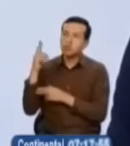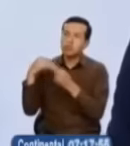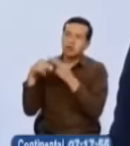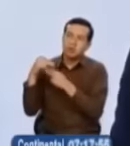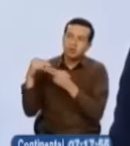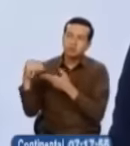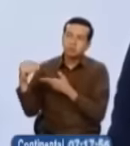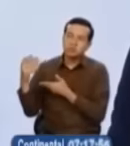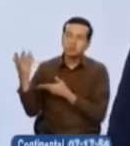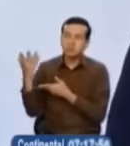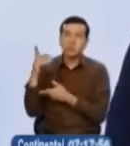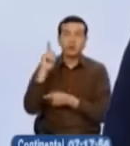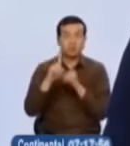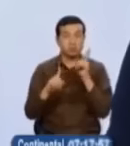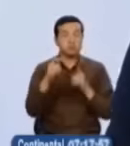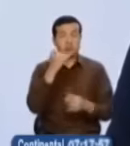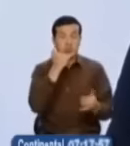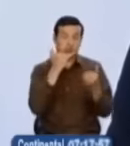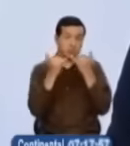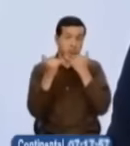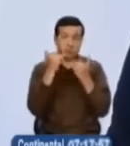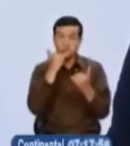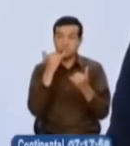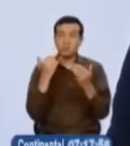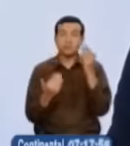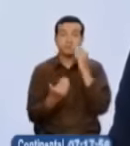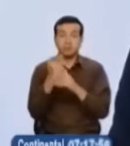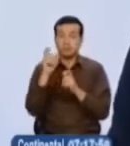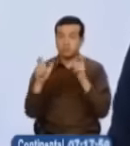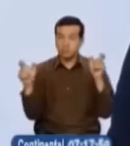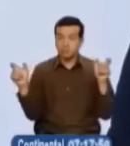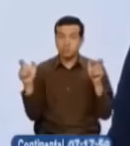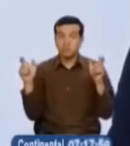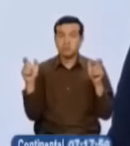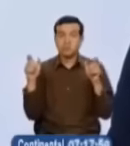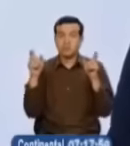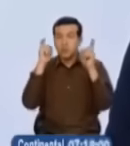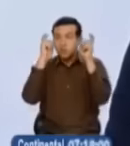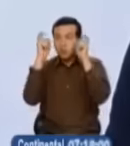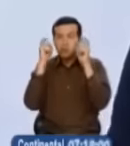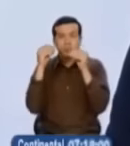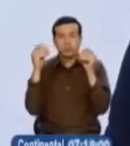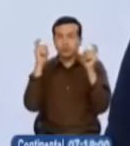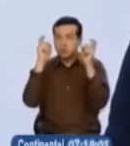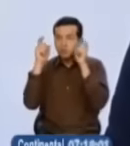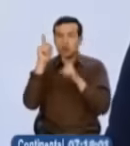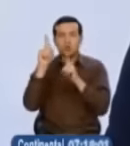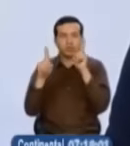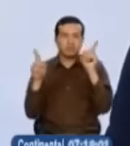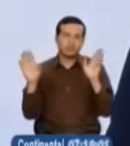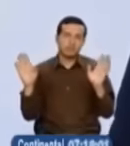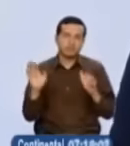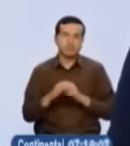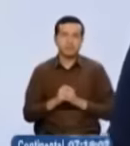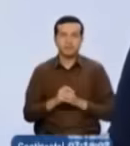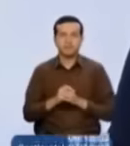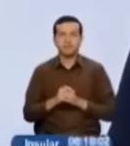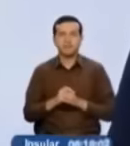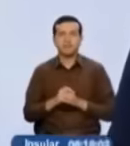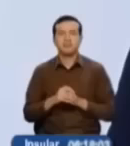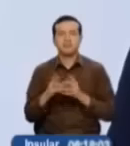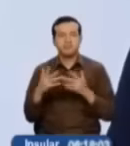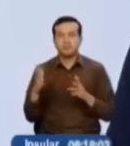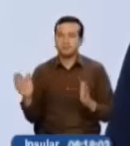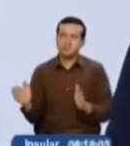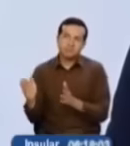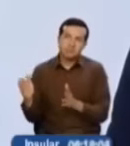microempresario. Incluso ha habido errores porque ha llegado nuevas personas a la regulación muchas veces y por otro tipo de incentivos que están bien,